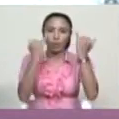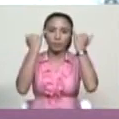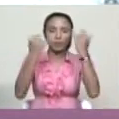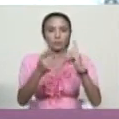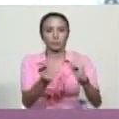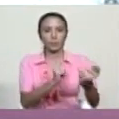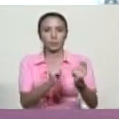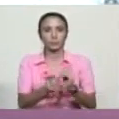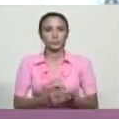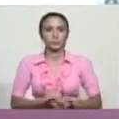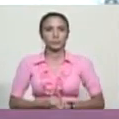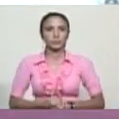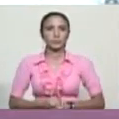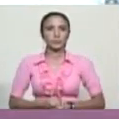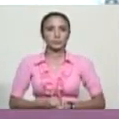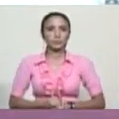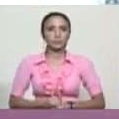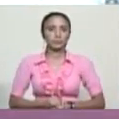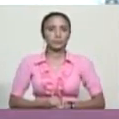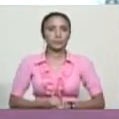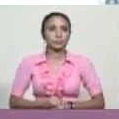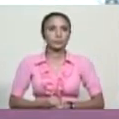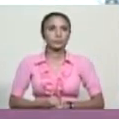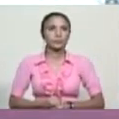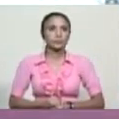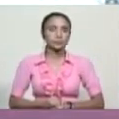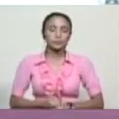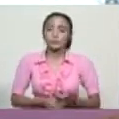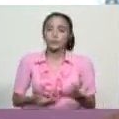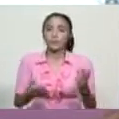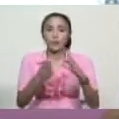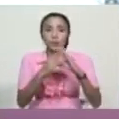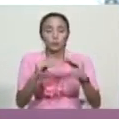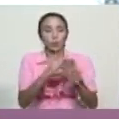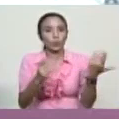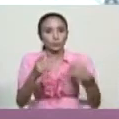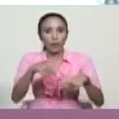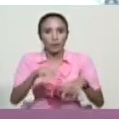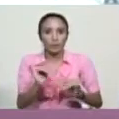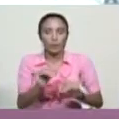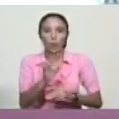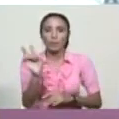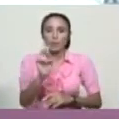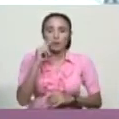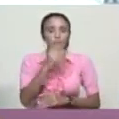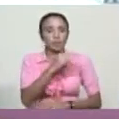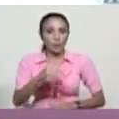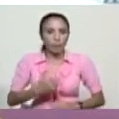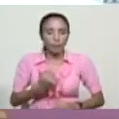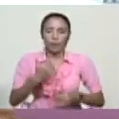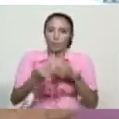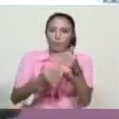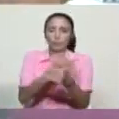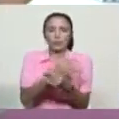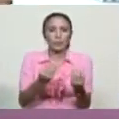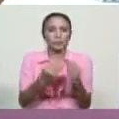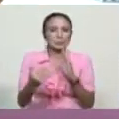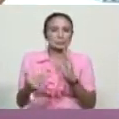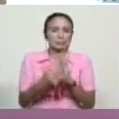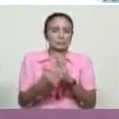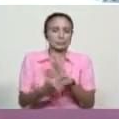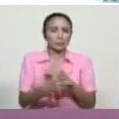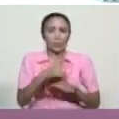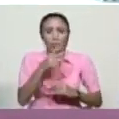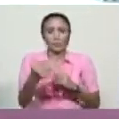no es casual que pueda desarrollarse justamente aquí en Venezuela, en medio del brote fascista que se